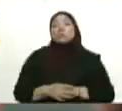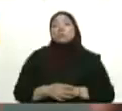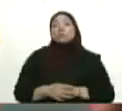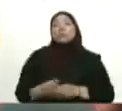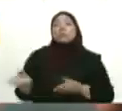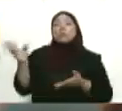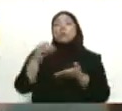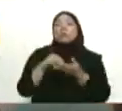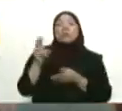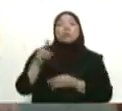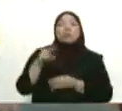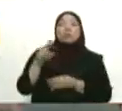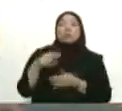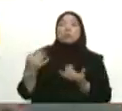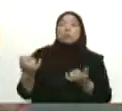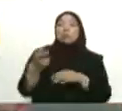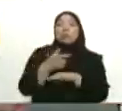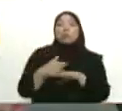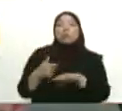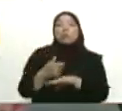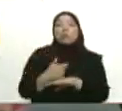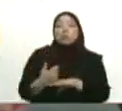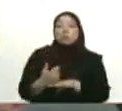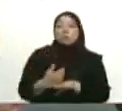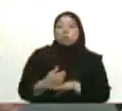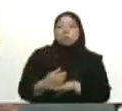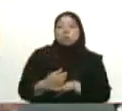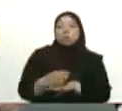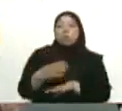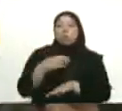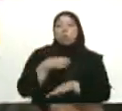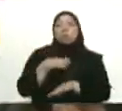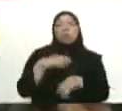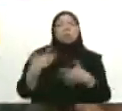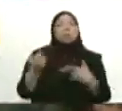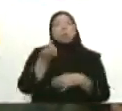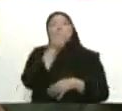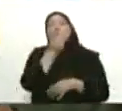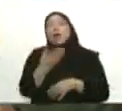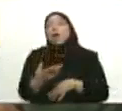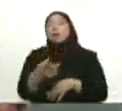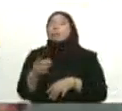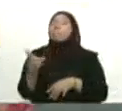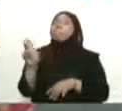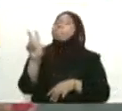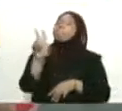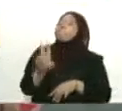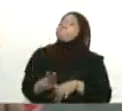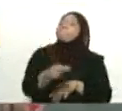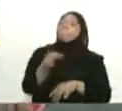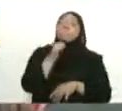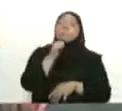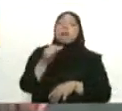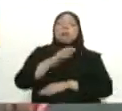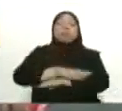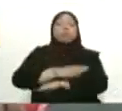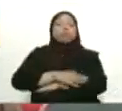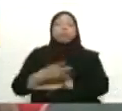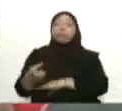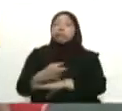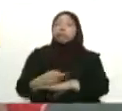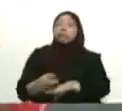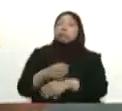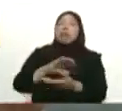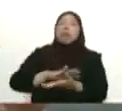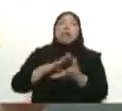van a volver más nunca a gobernar este país ni por las buenas ni por las malas si es por las buenas los vamos a